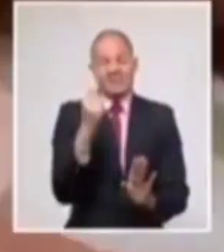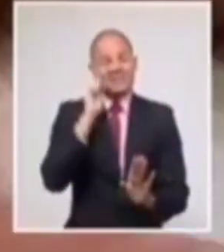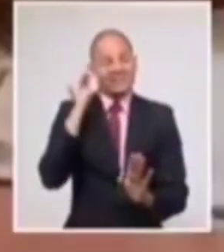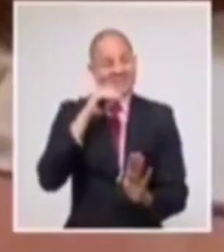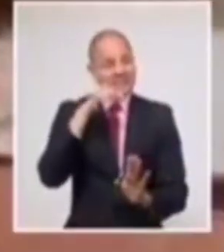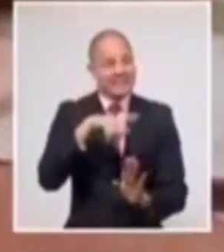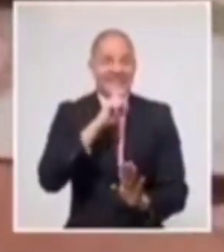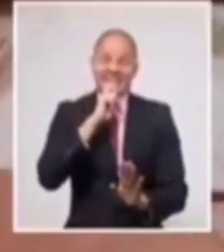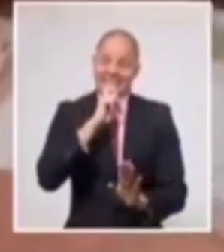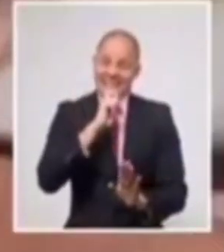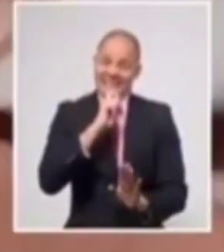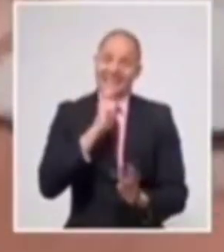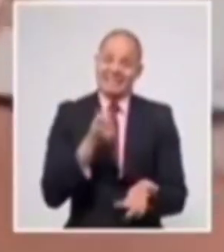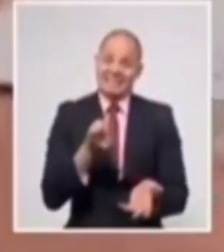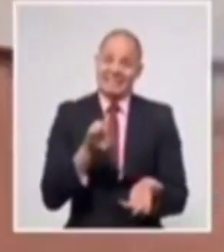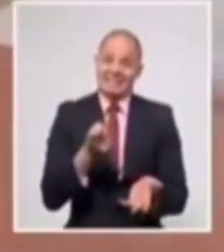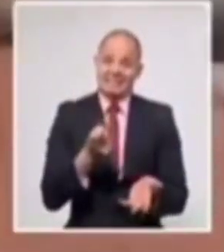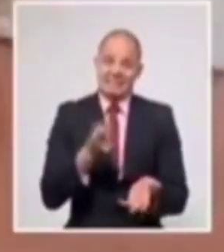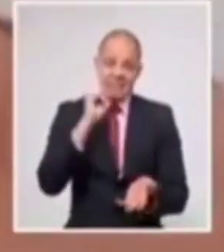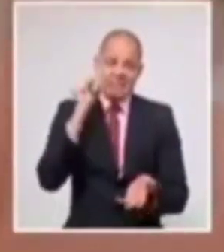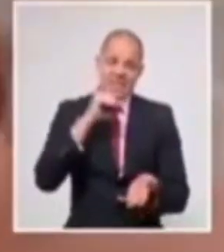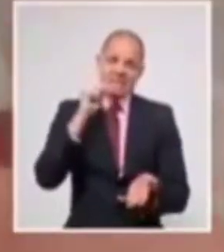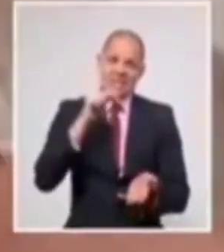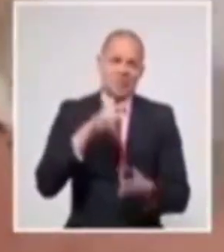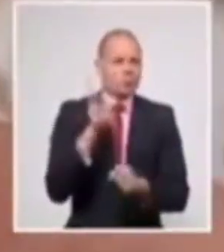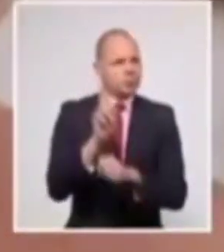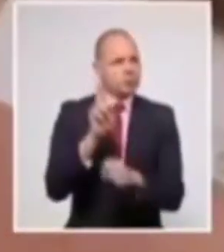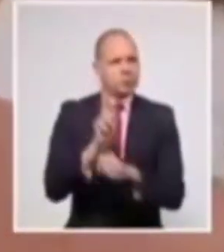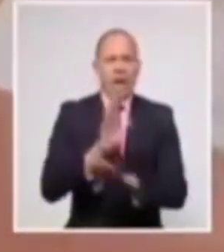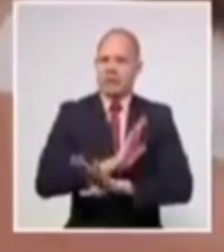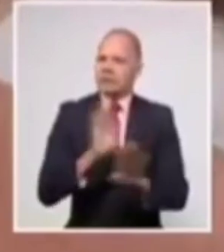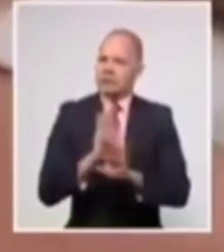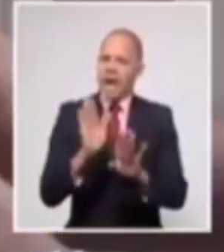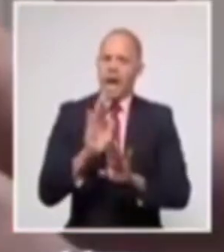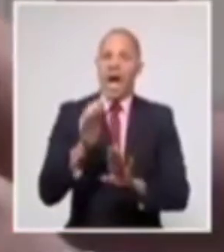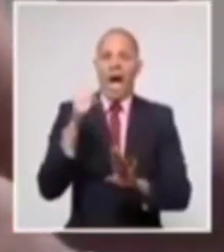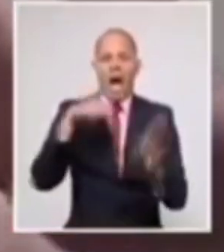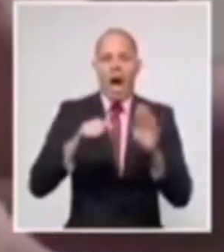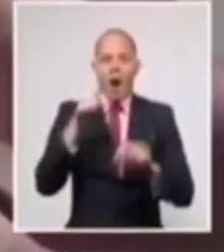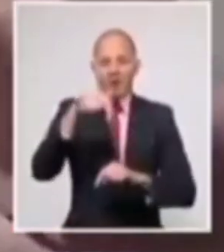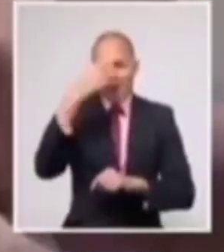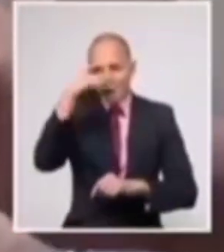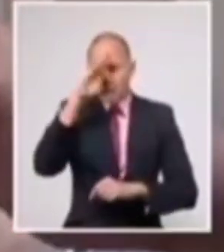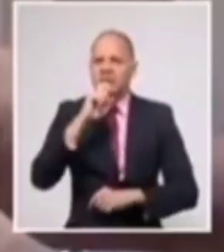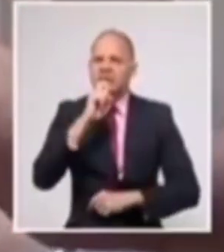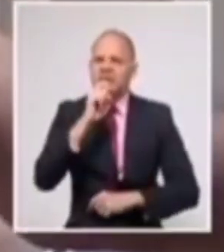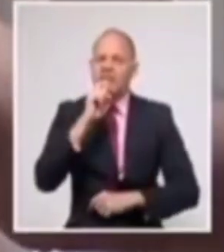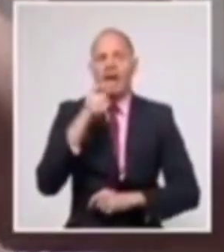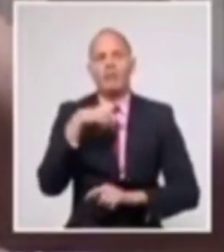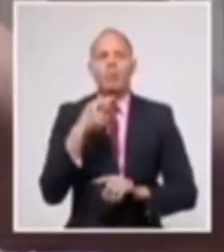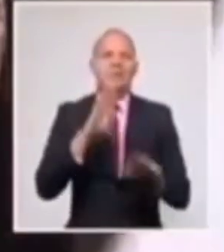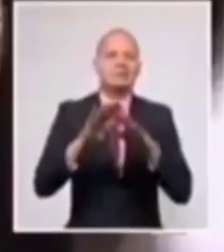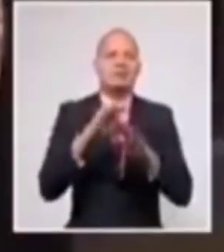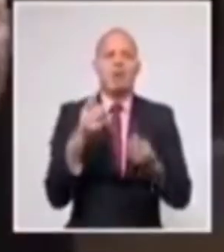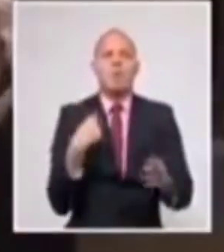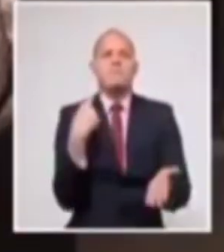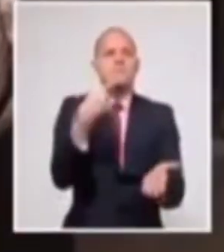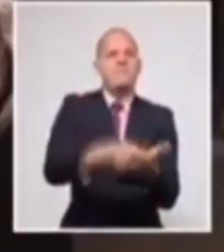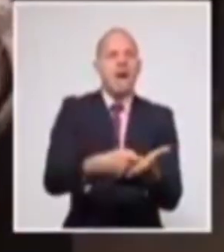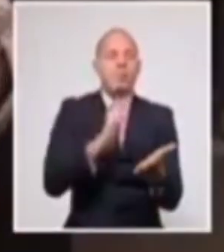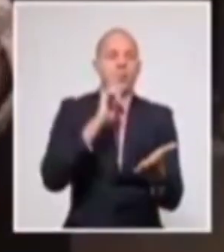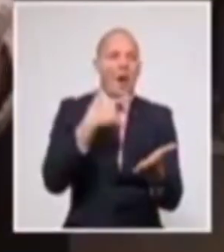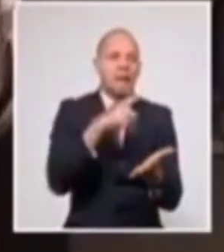subyacentes que deben solucionarse con urgencia uno de ellos es la dualidad monetaria en sí y otro la dualidad